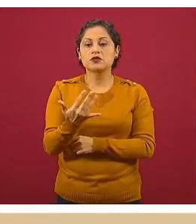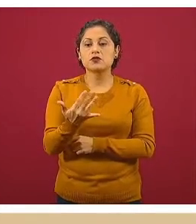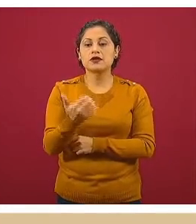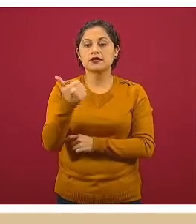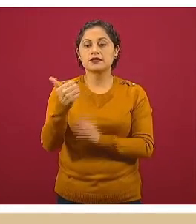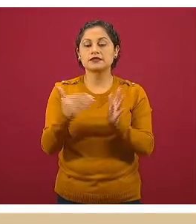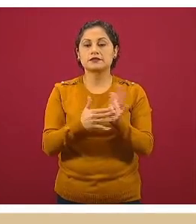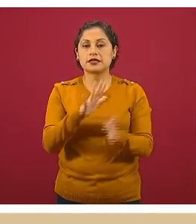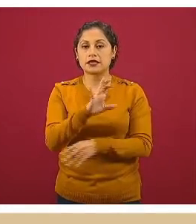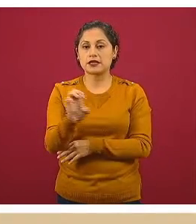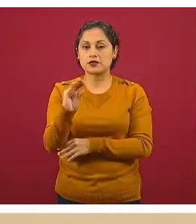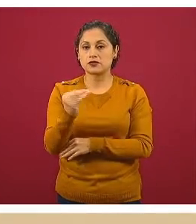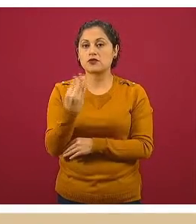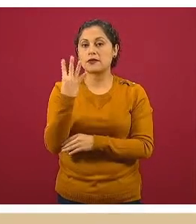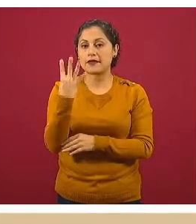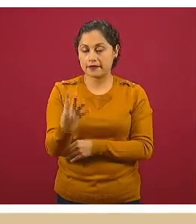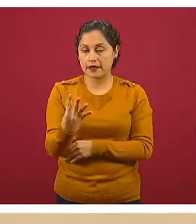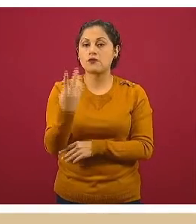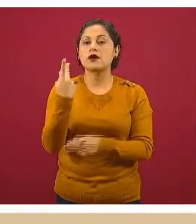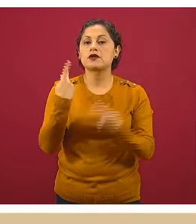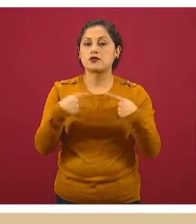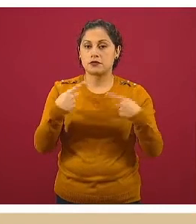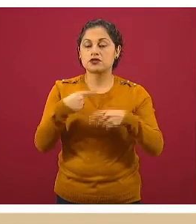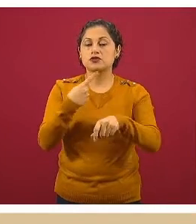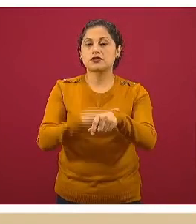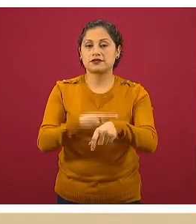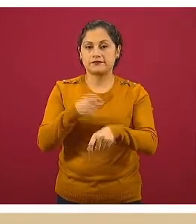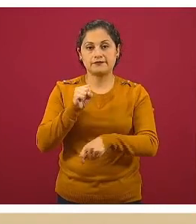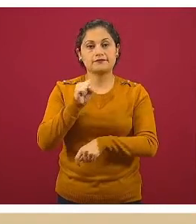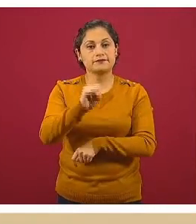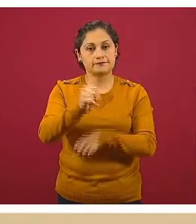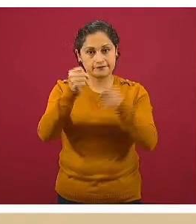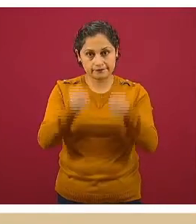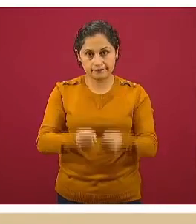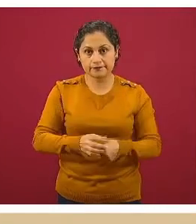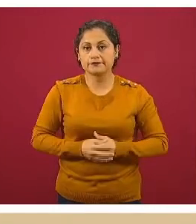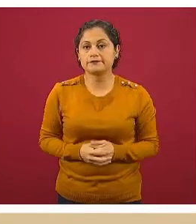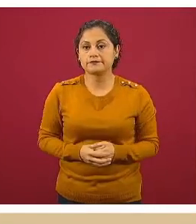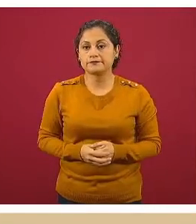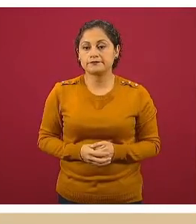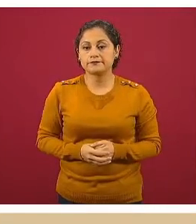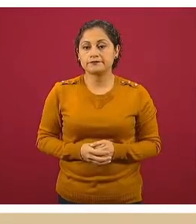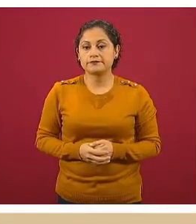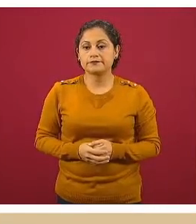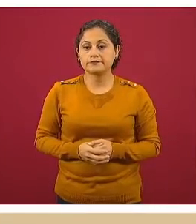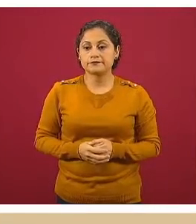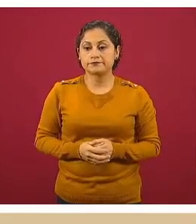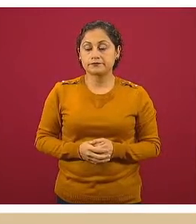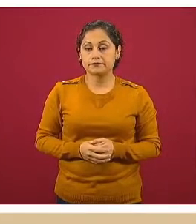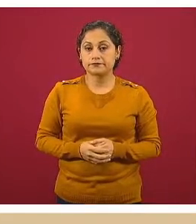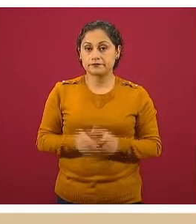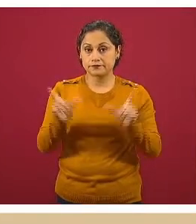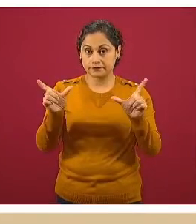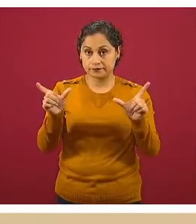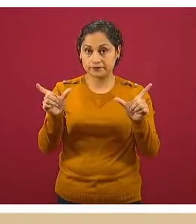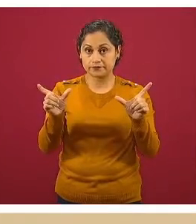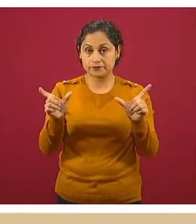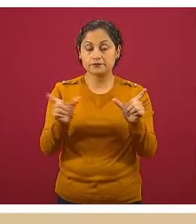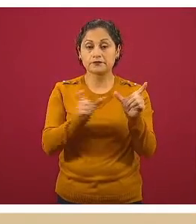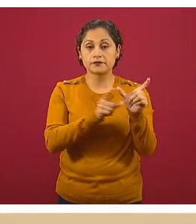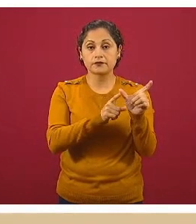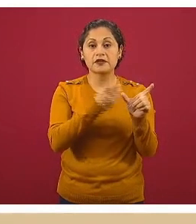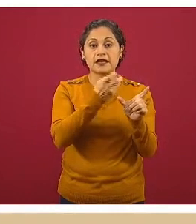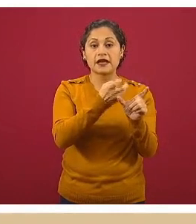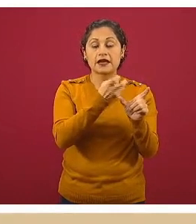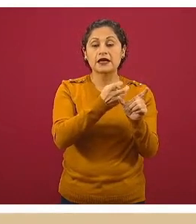56.594 fueron las personas que se confirmaron a la enfermedad. De este número, solo una quinta parte,